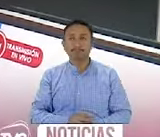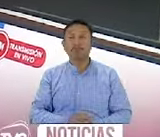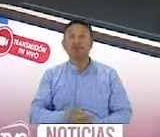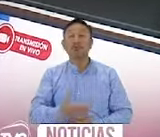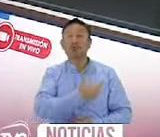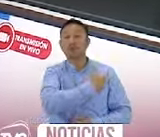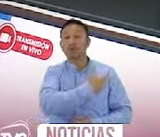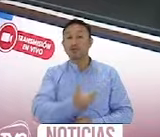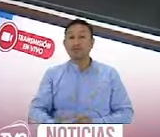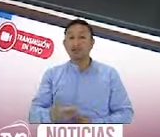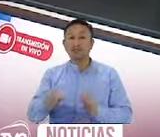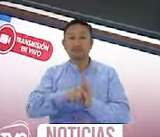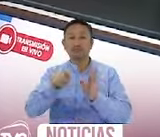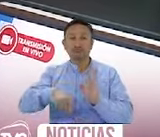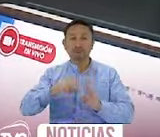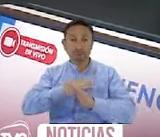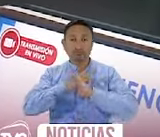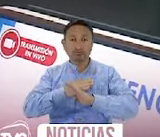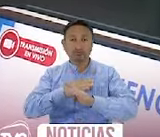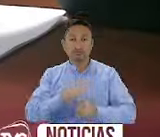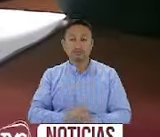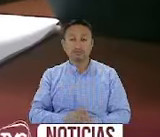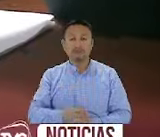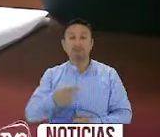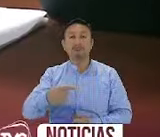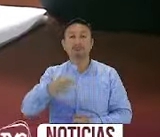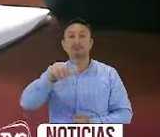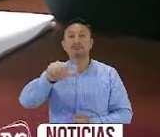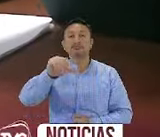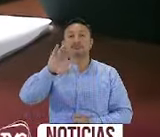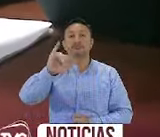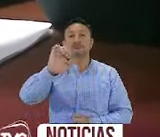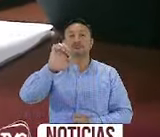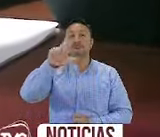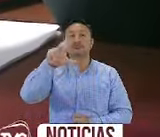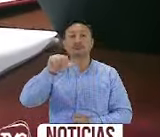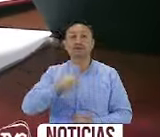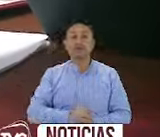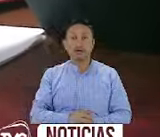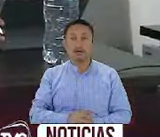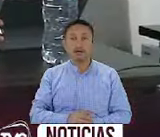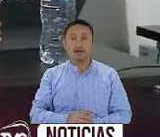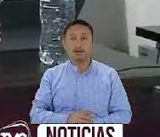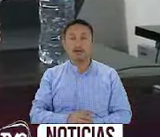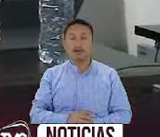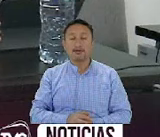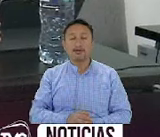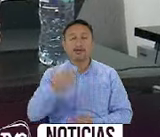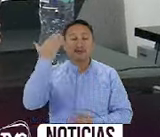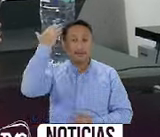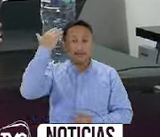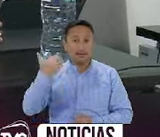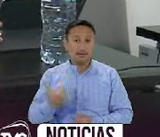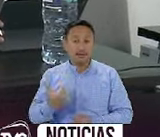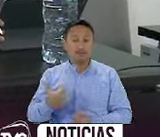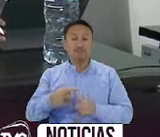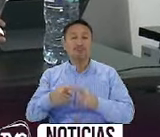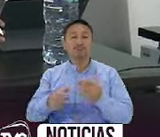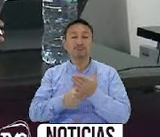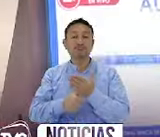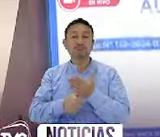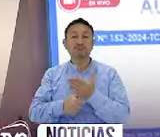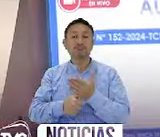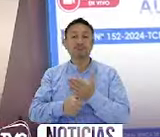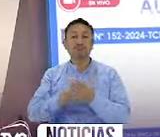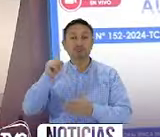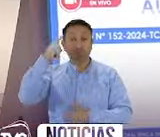Noboa, canciller Gabriela Sommerfeld, asesora presidencial Diana Jácome y del exministro de gobierno Esteban Torres,